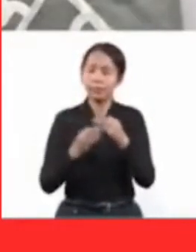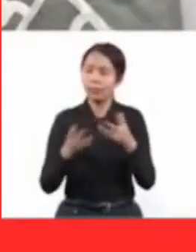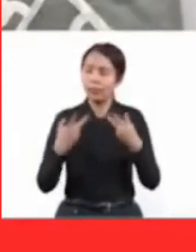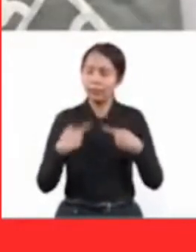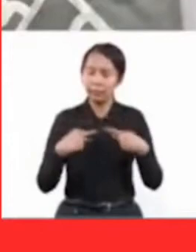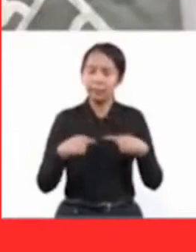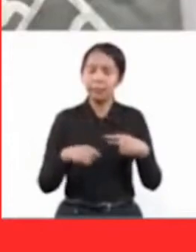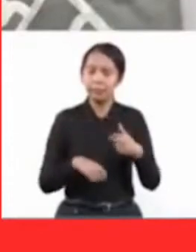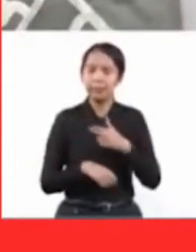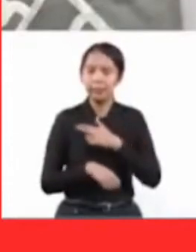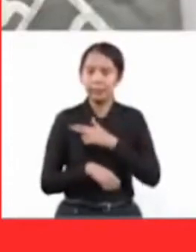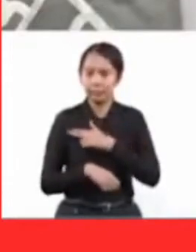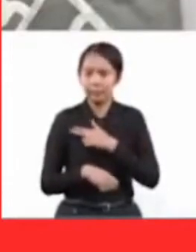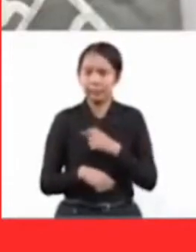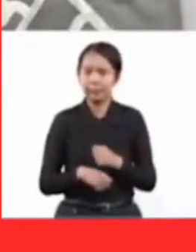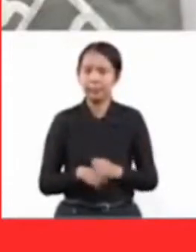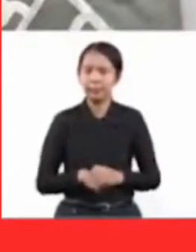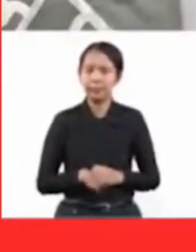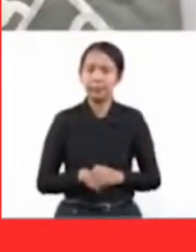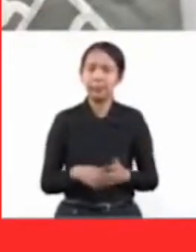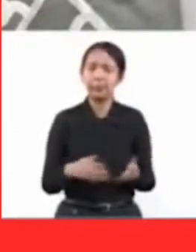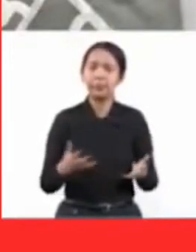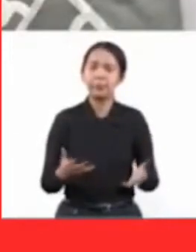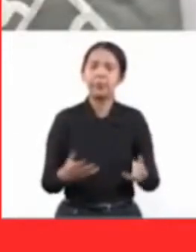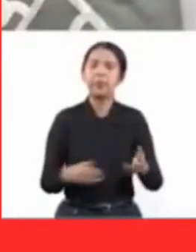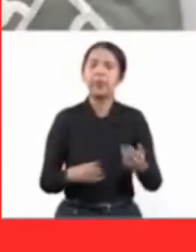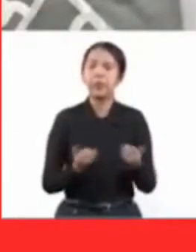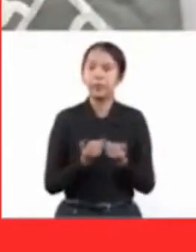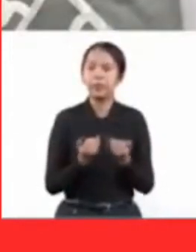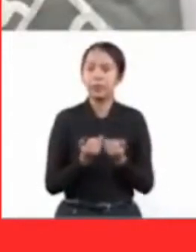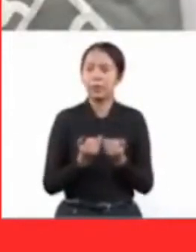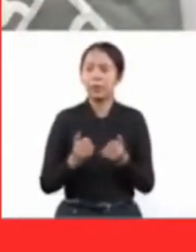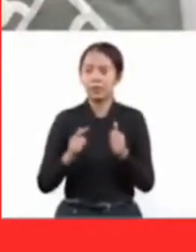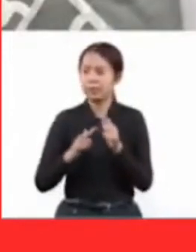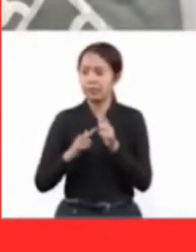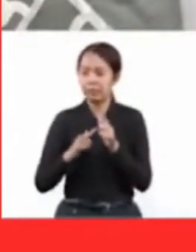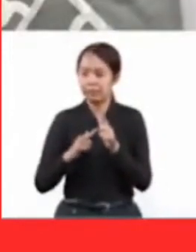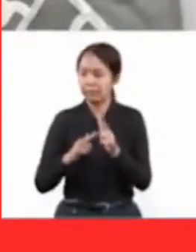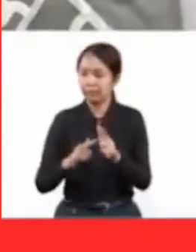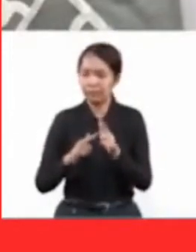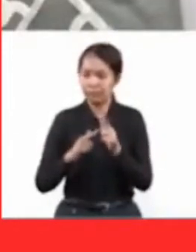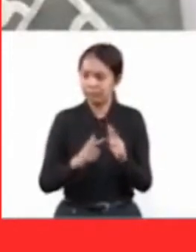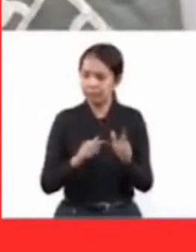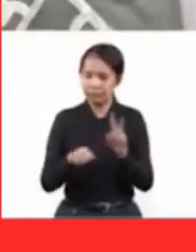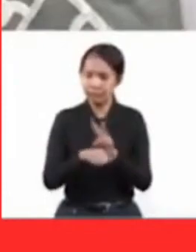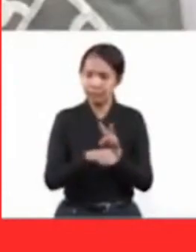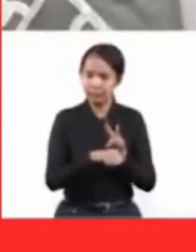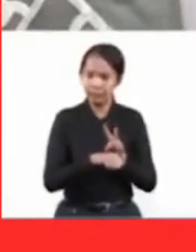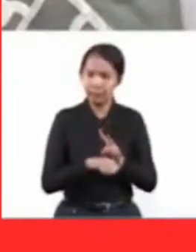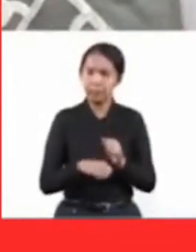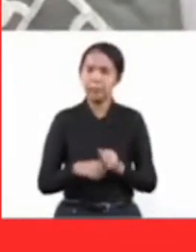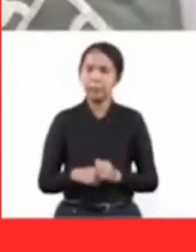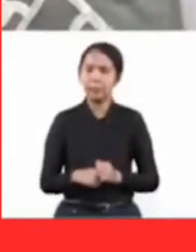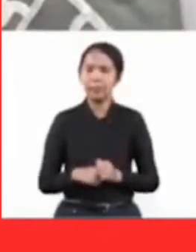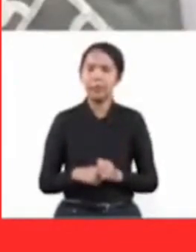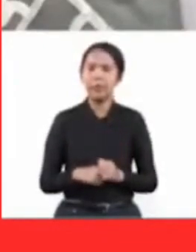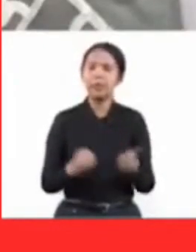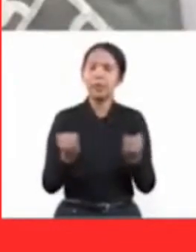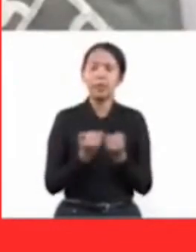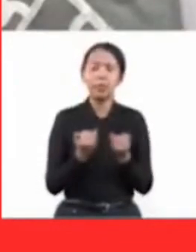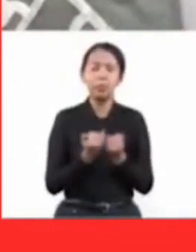las lesionados, a todas las víctimas, y nuestro seguimiento permanente y la instrucción que he dado a